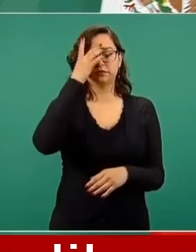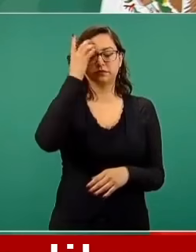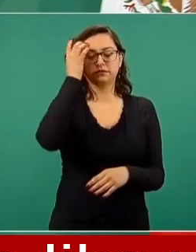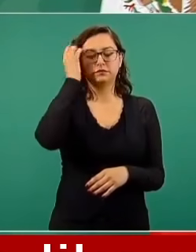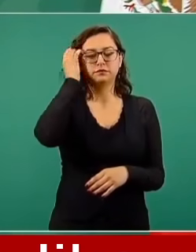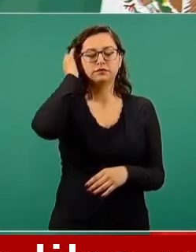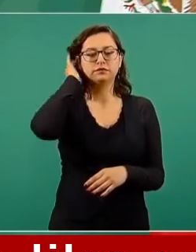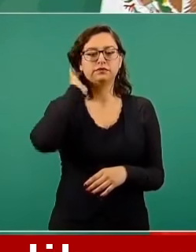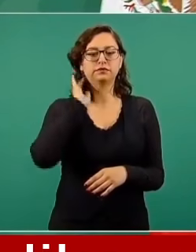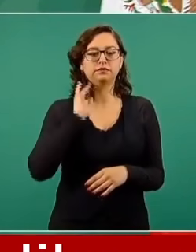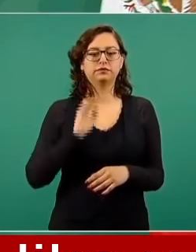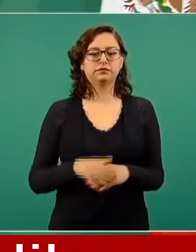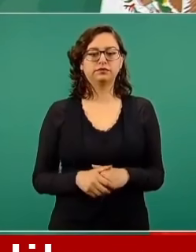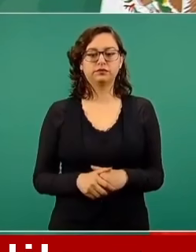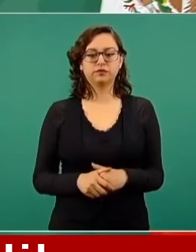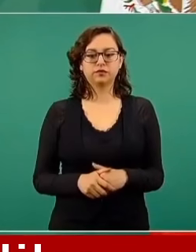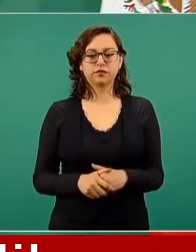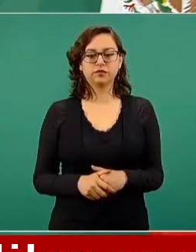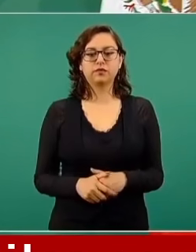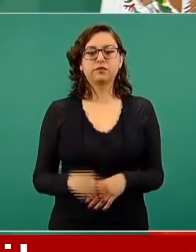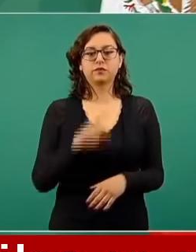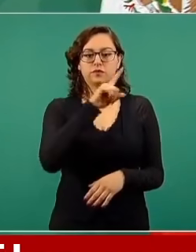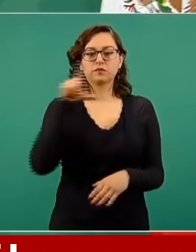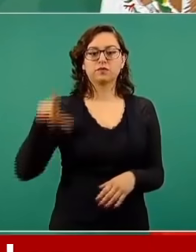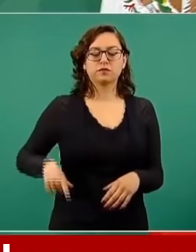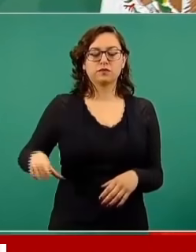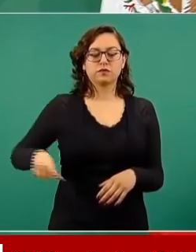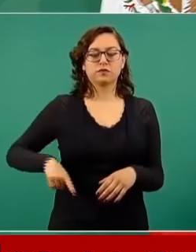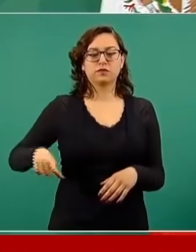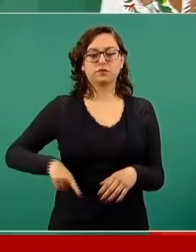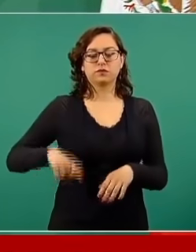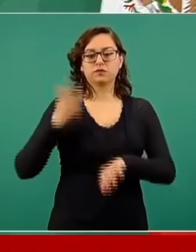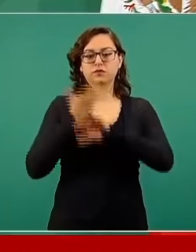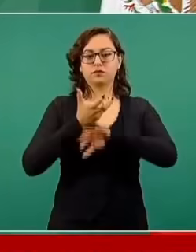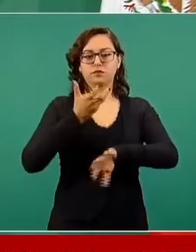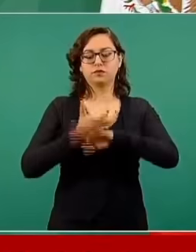agencia del gobierno de Estados Unidos.